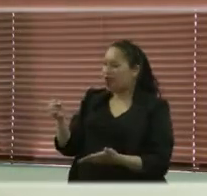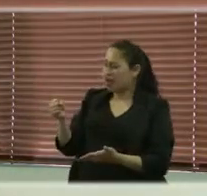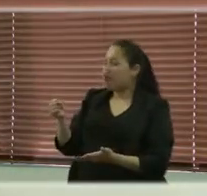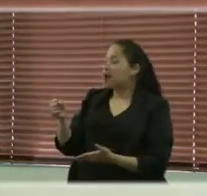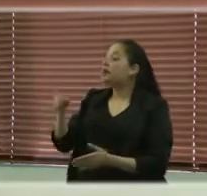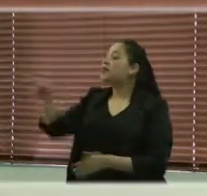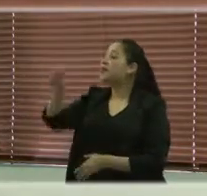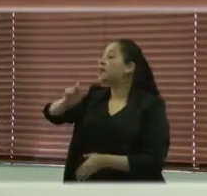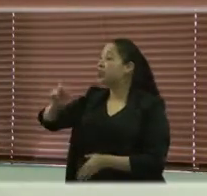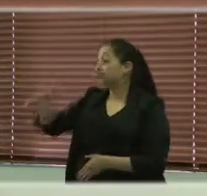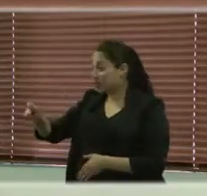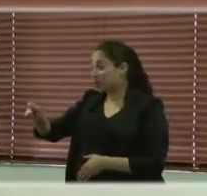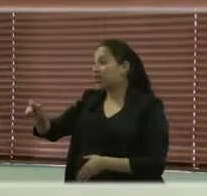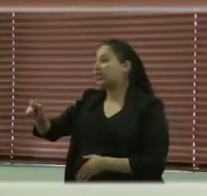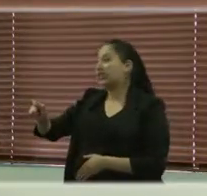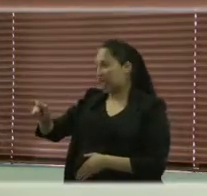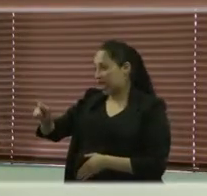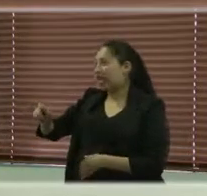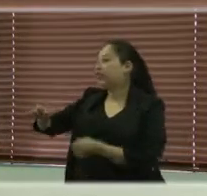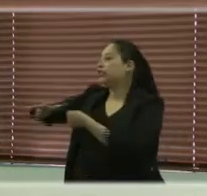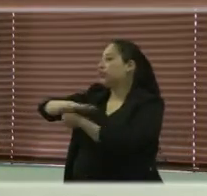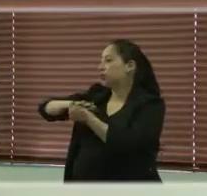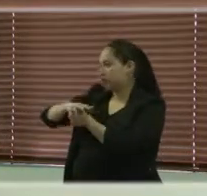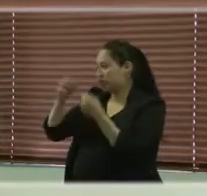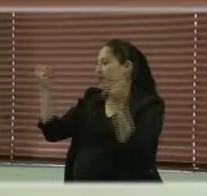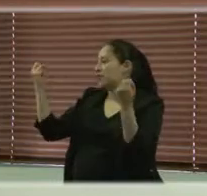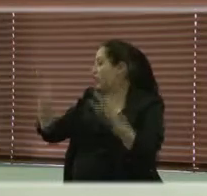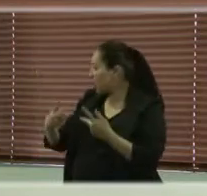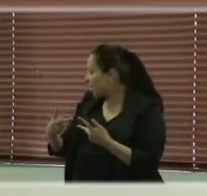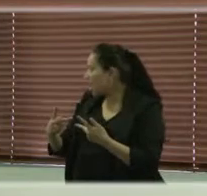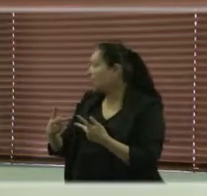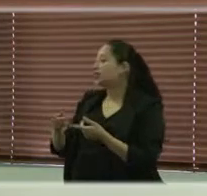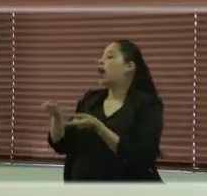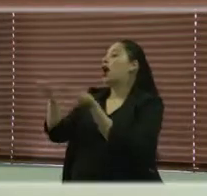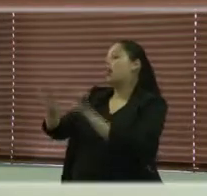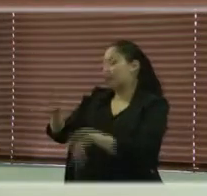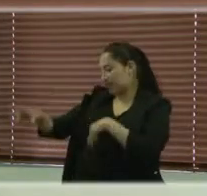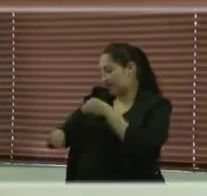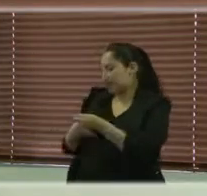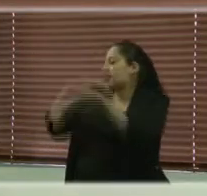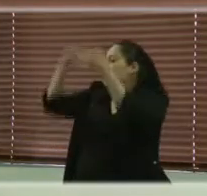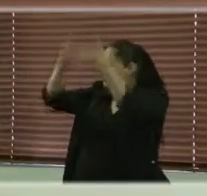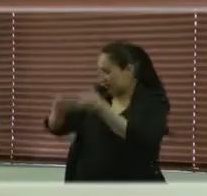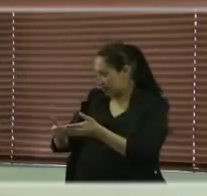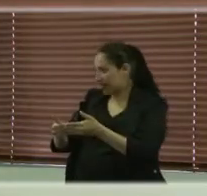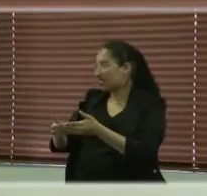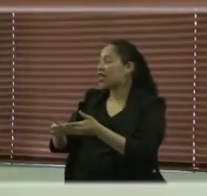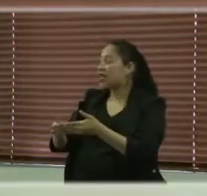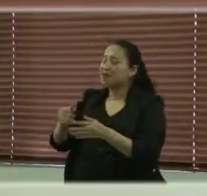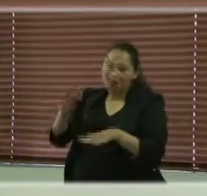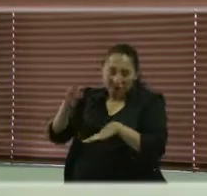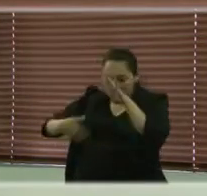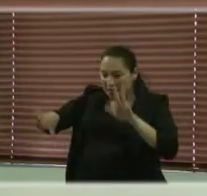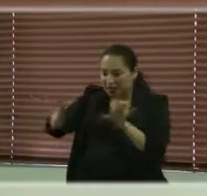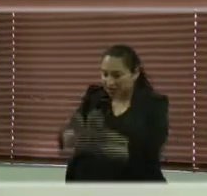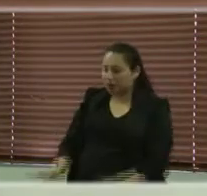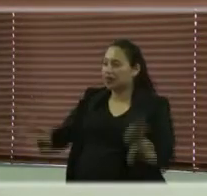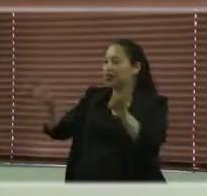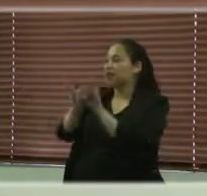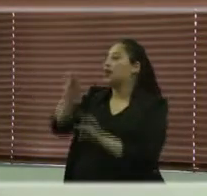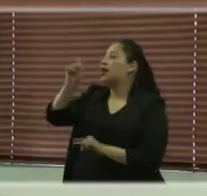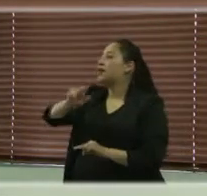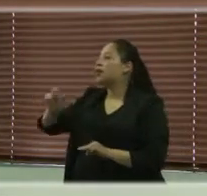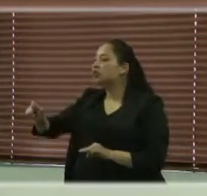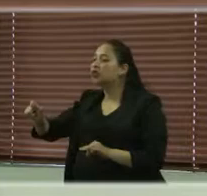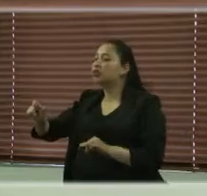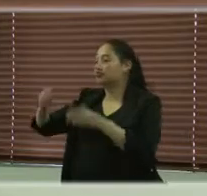armado dentro de los cuales se incluyó por supuesto a personas con discapacidad pero enfocado siempre dentro del contexto que eran personas con